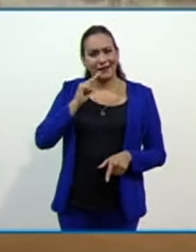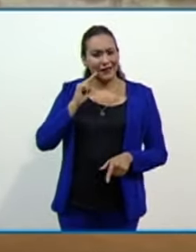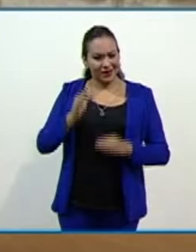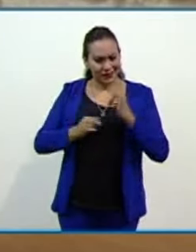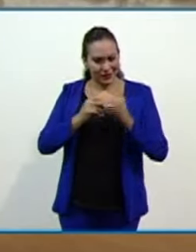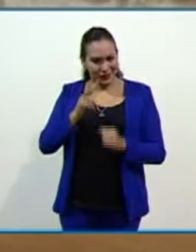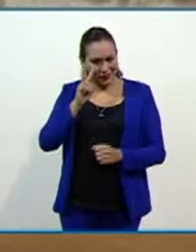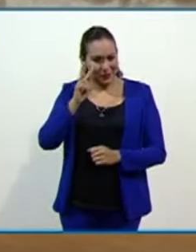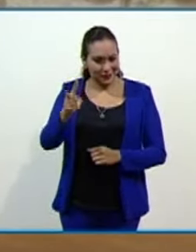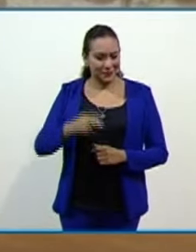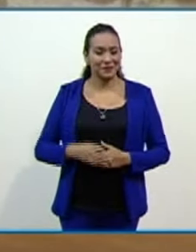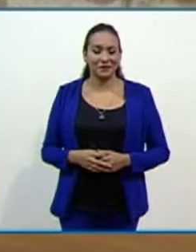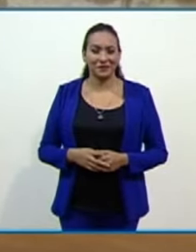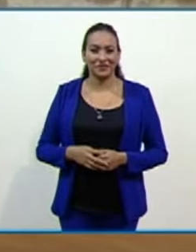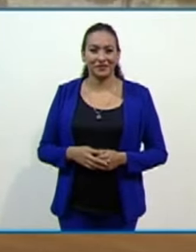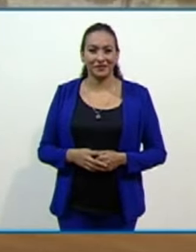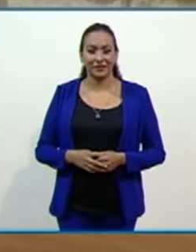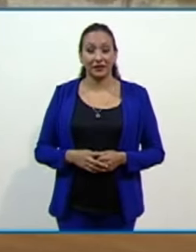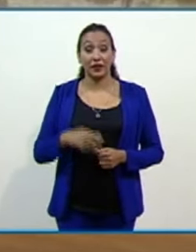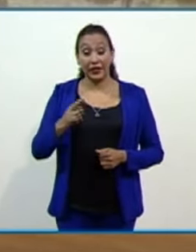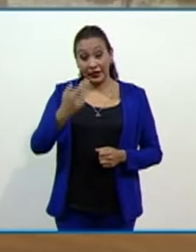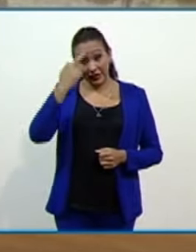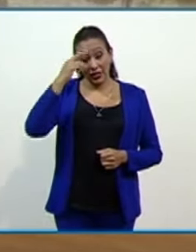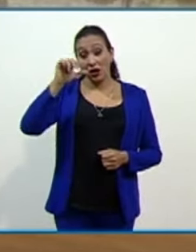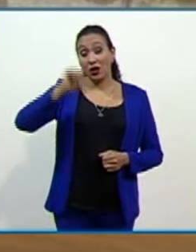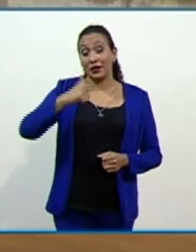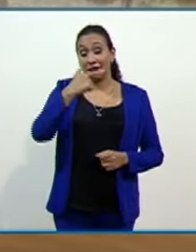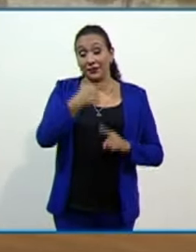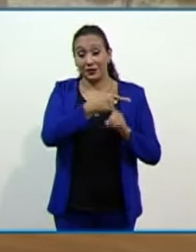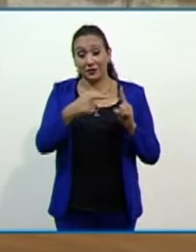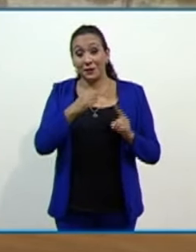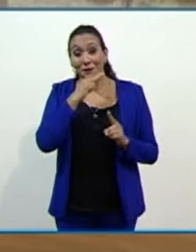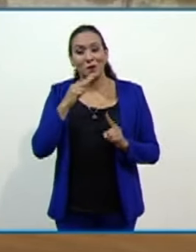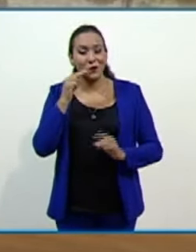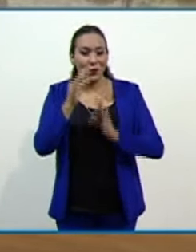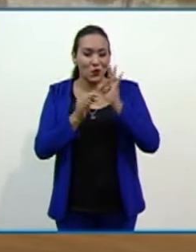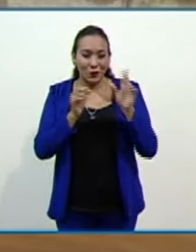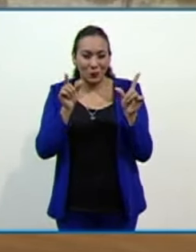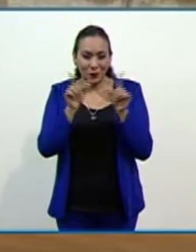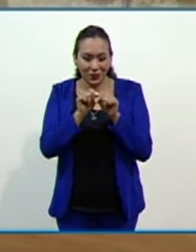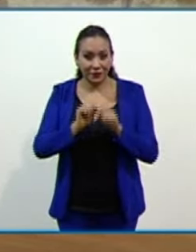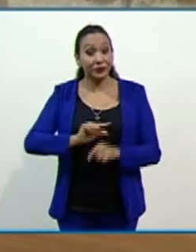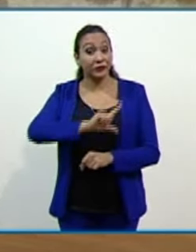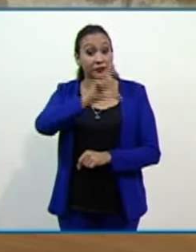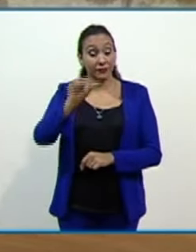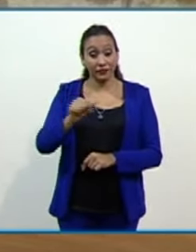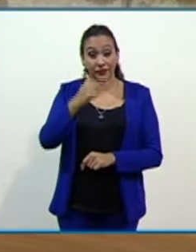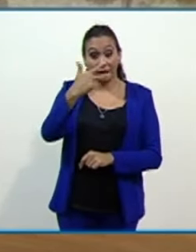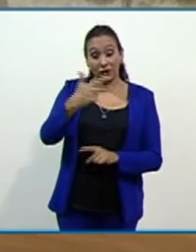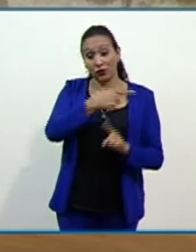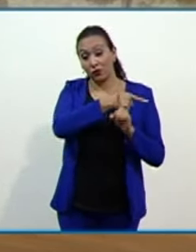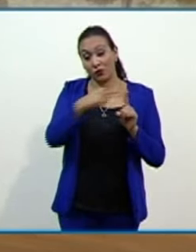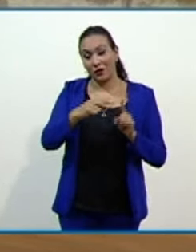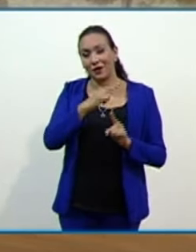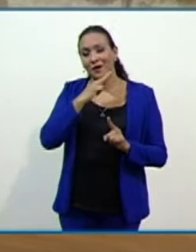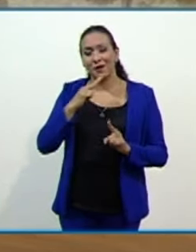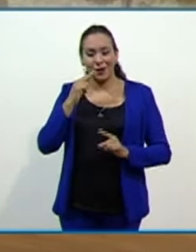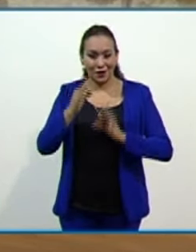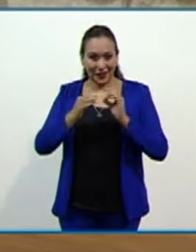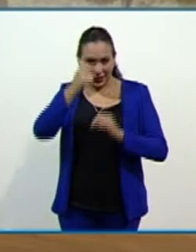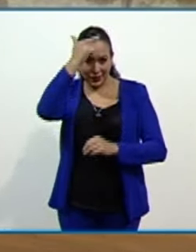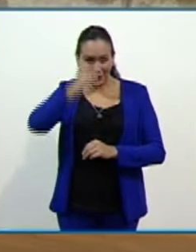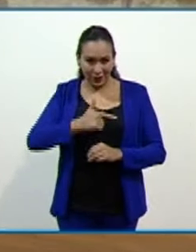Poder Judicial de la Federación. Lo invito a seguir a las 19:30 horas nuestro avance informativo y a las 20:30 el noticiario